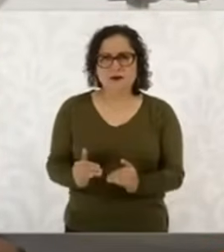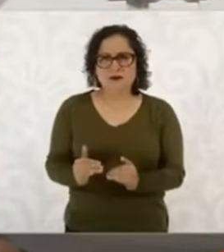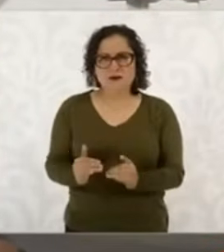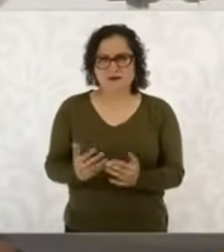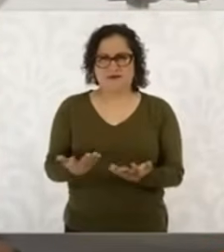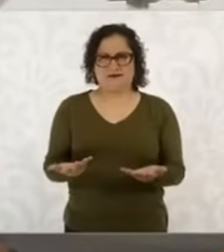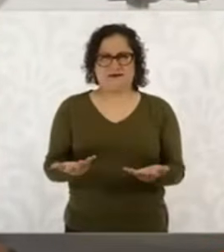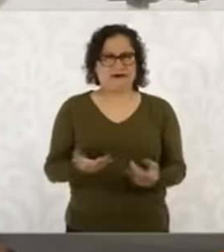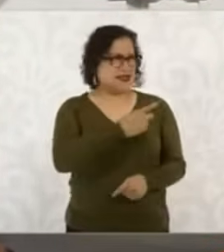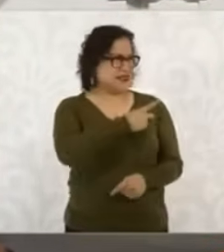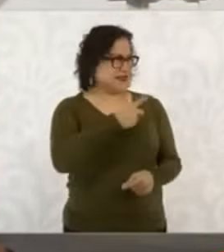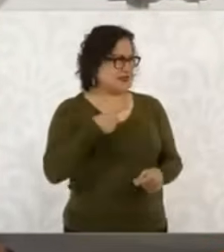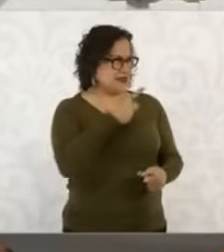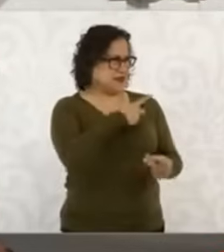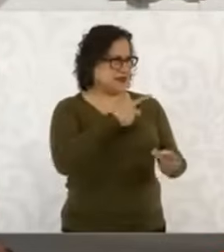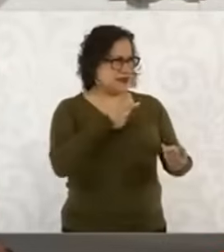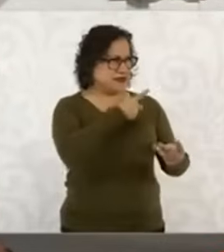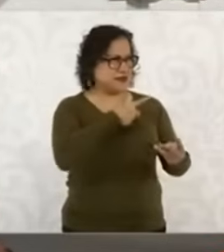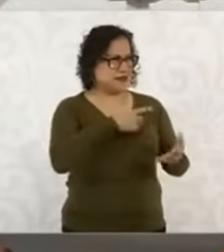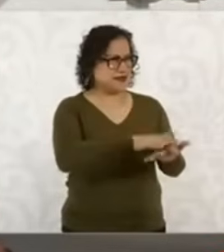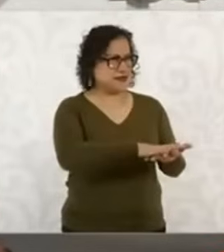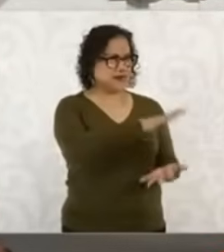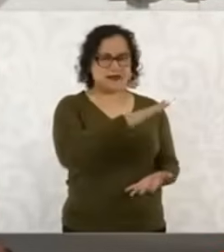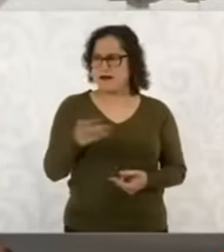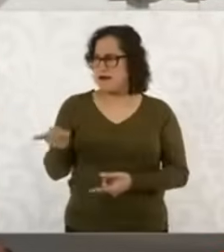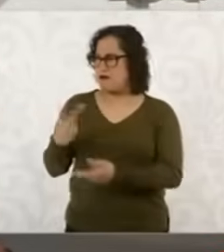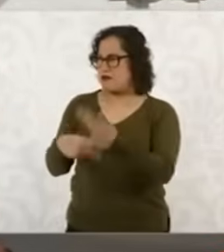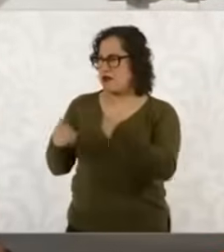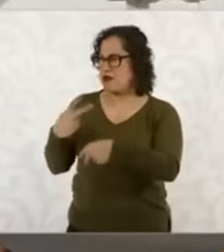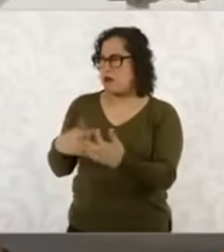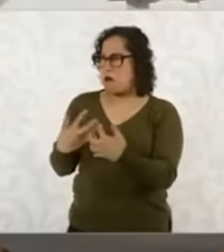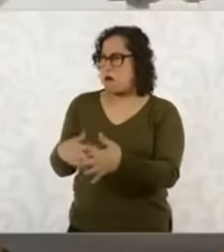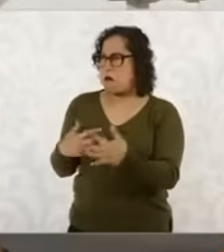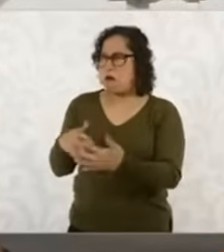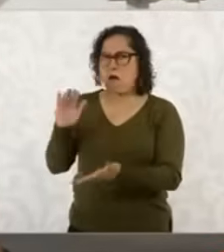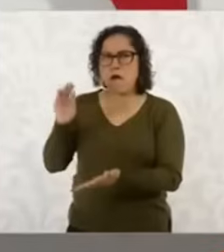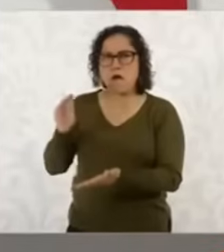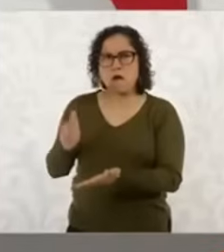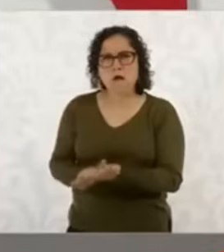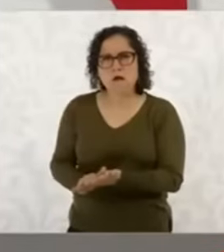Entonces, ¿qué estamos haciendo este año? Ayudarle a Pemex